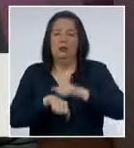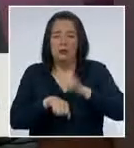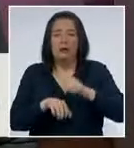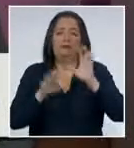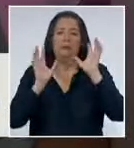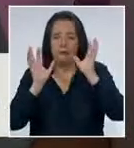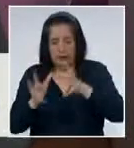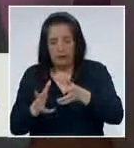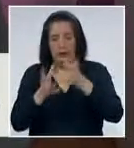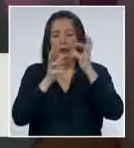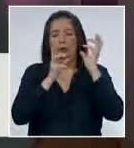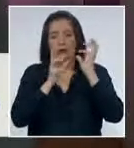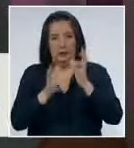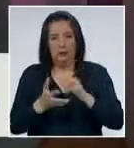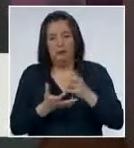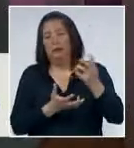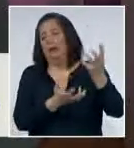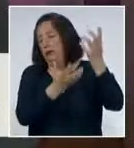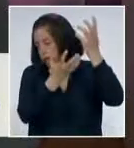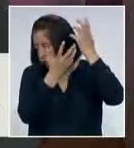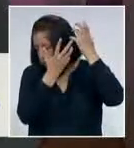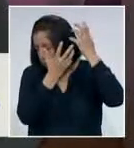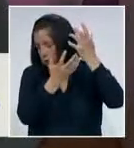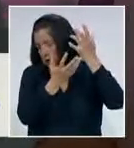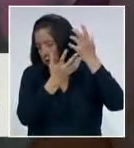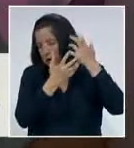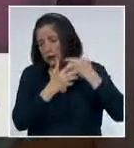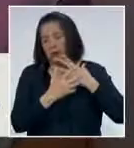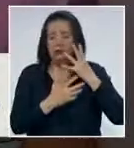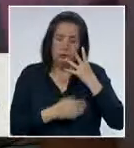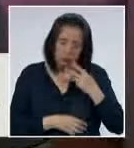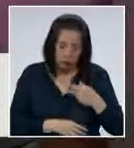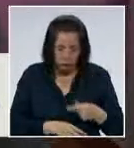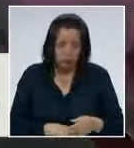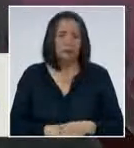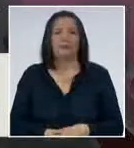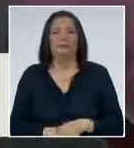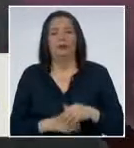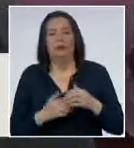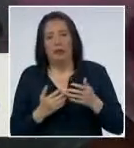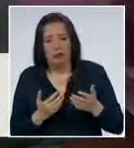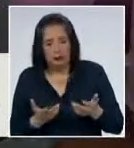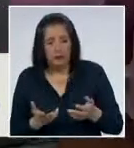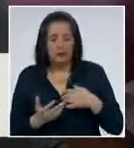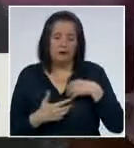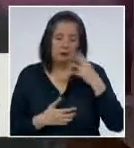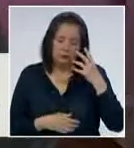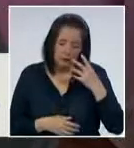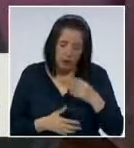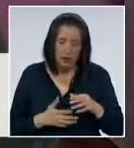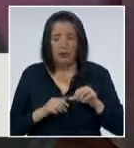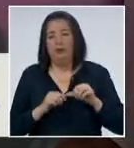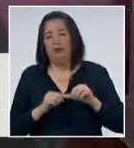piedra ya me golpeó la cabeza y ya desvanecí. Y así desvanecida me siguió